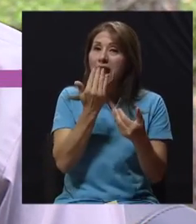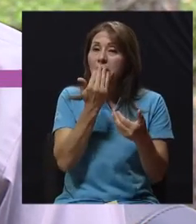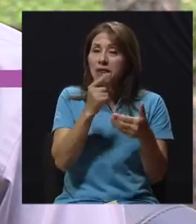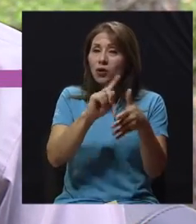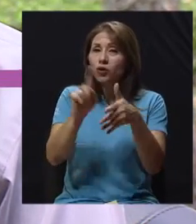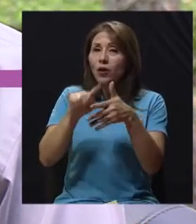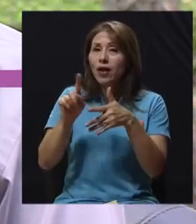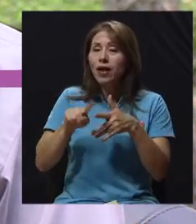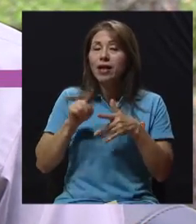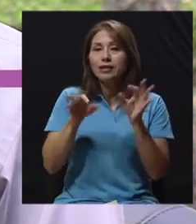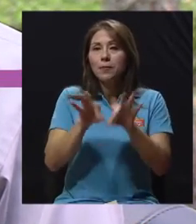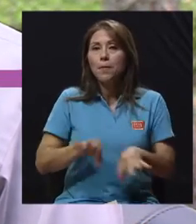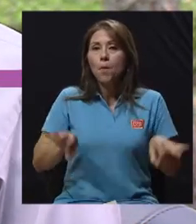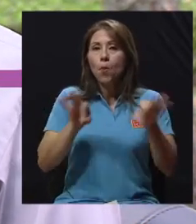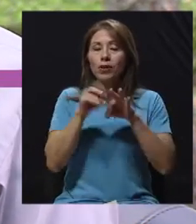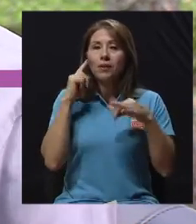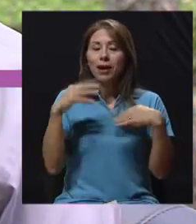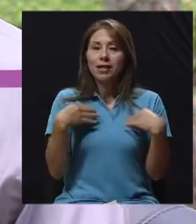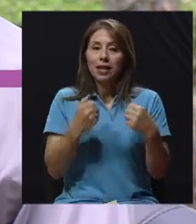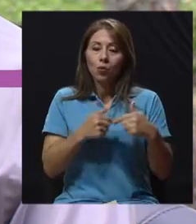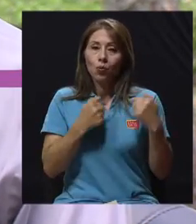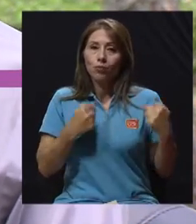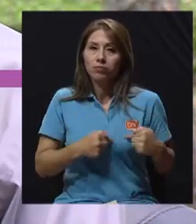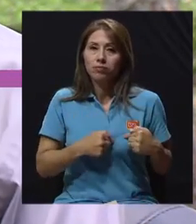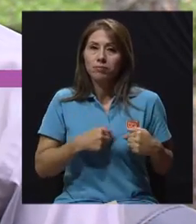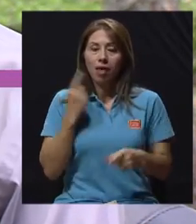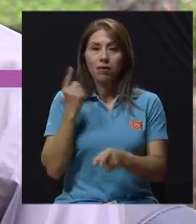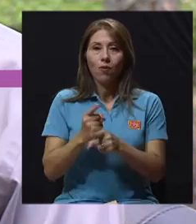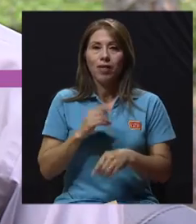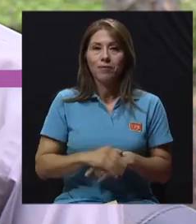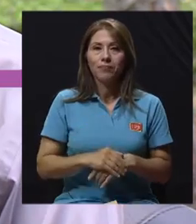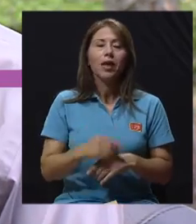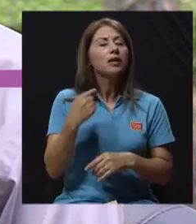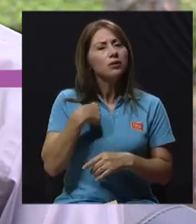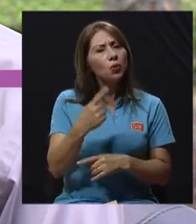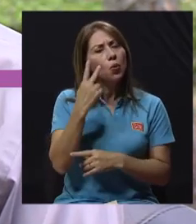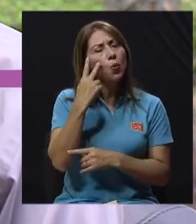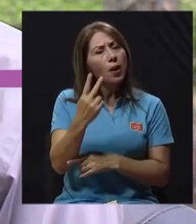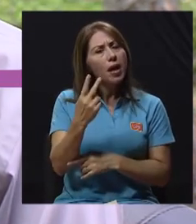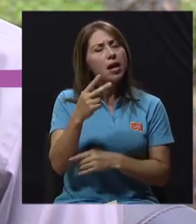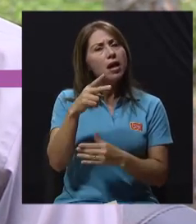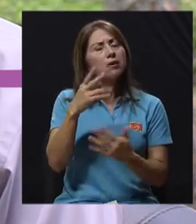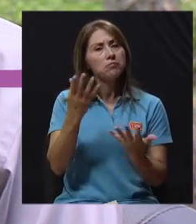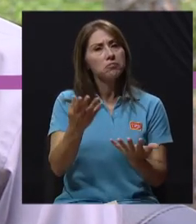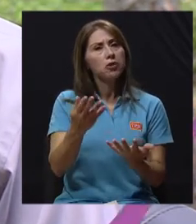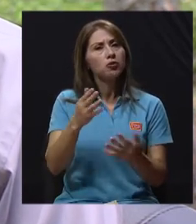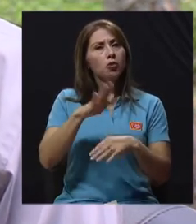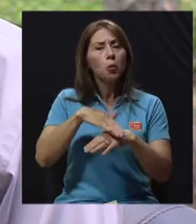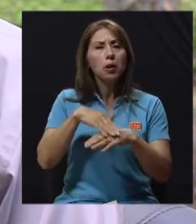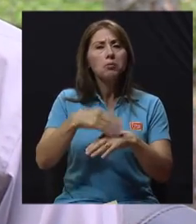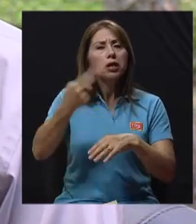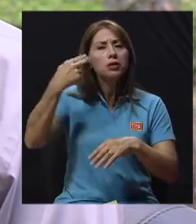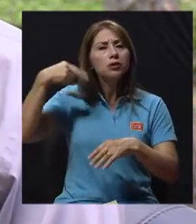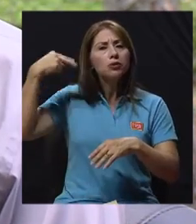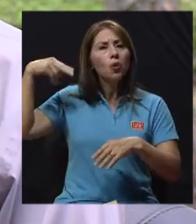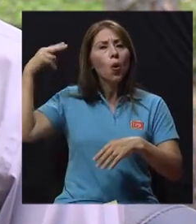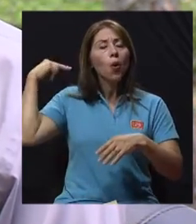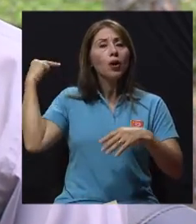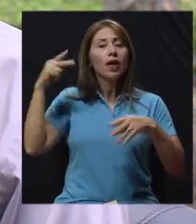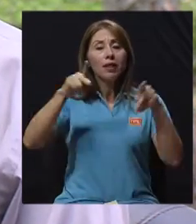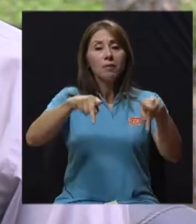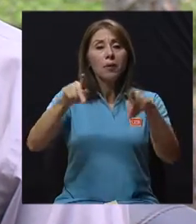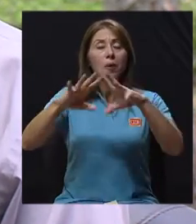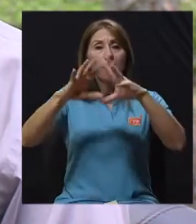digamos, en cuanto a una salud cardiovascular y en general una salud adecuada. Si uno se pone a ver la historia de la humanidad,